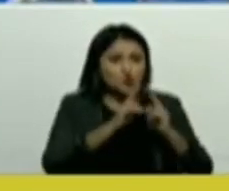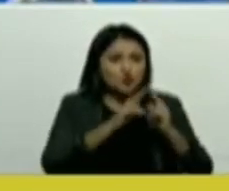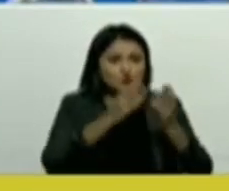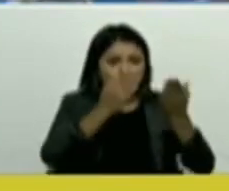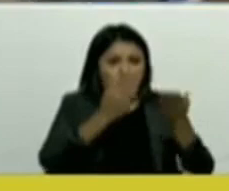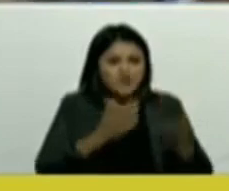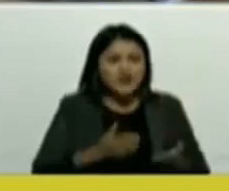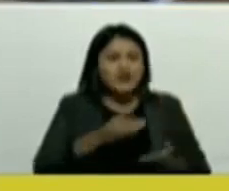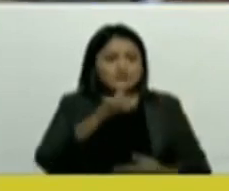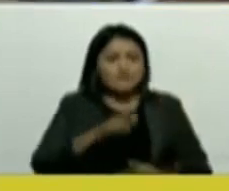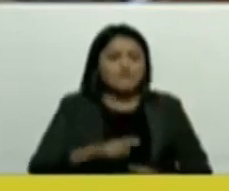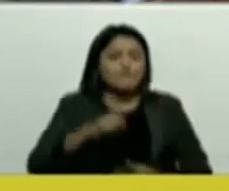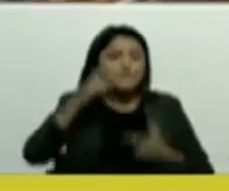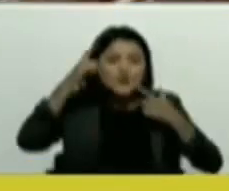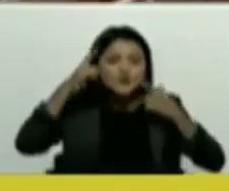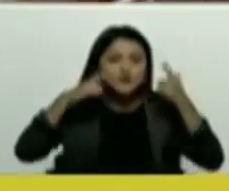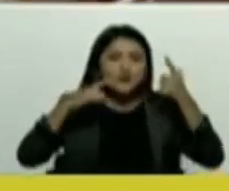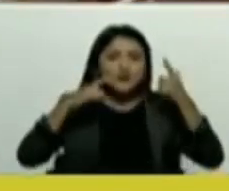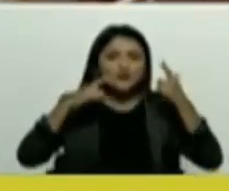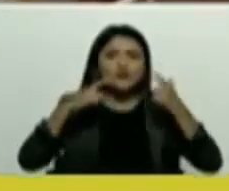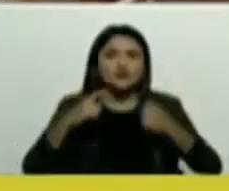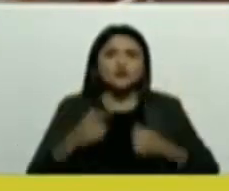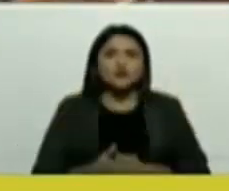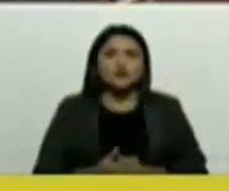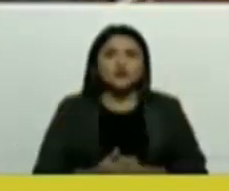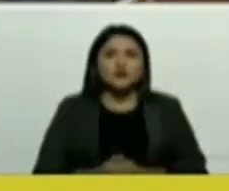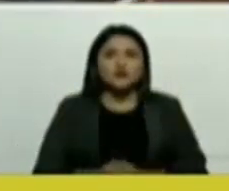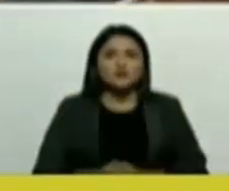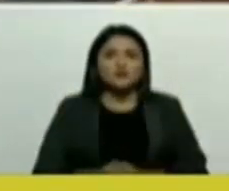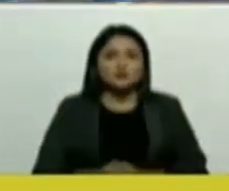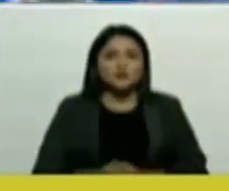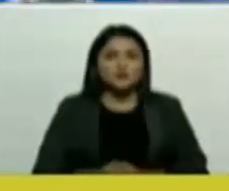Conocí al comandante Hugo Chávez.